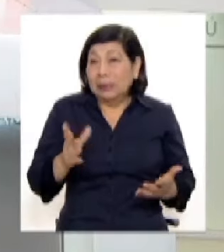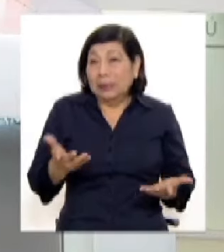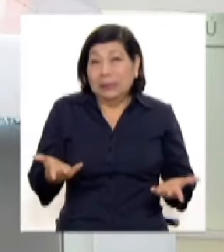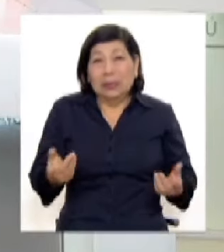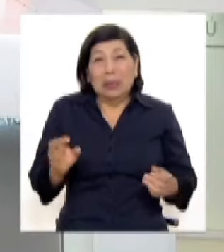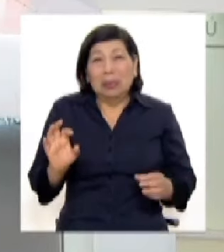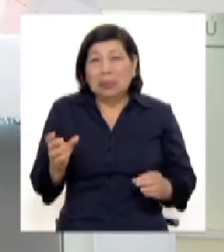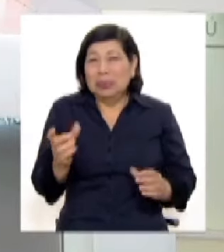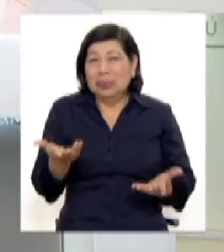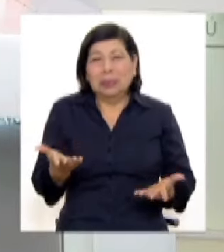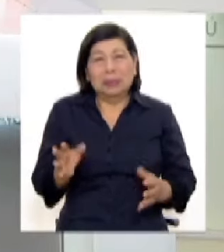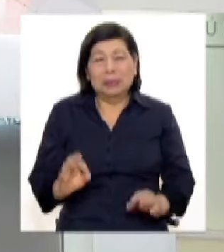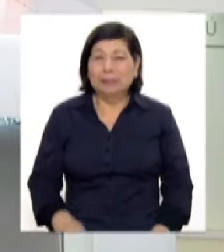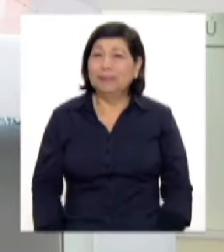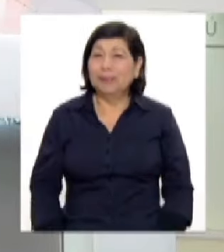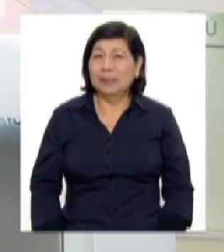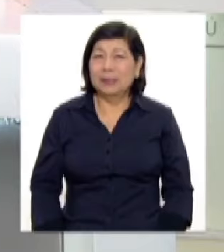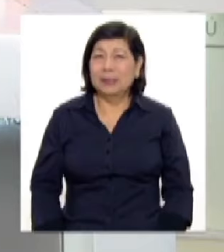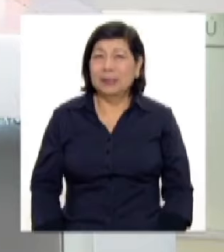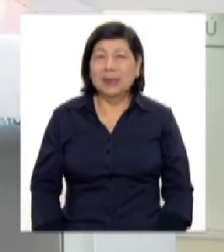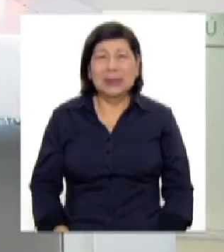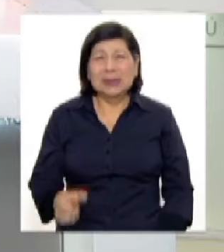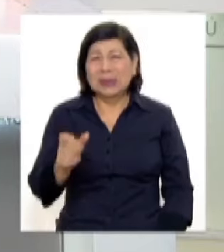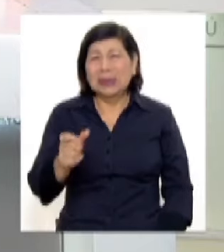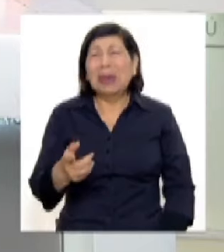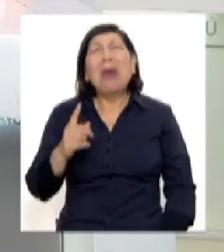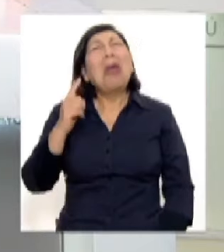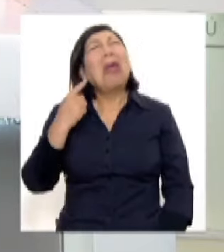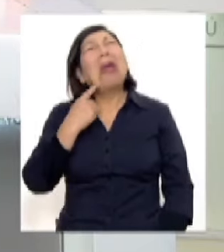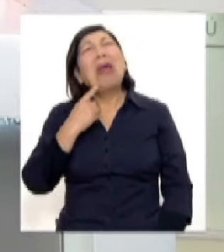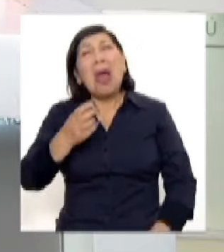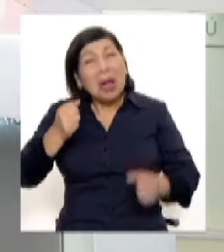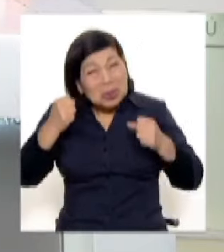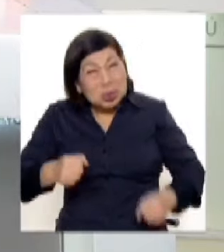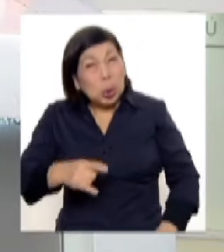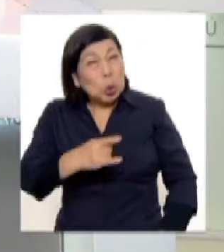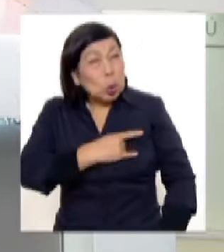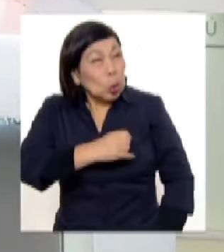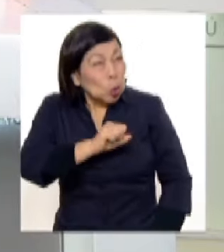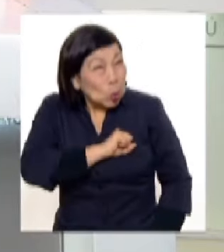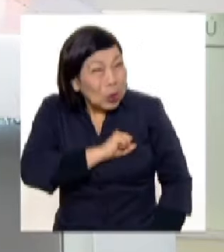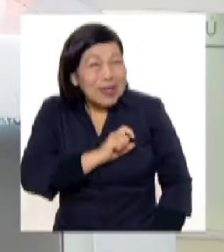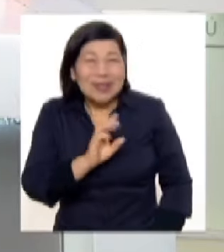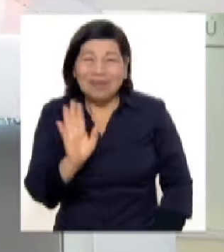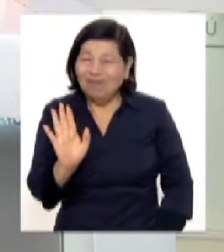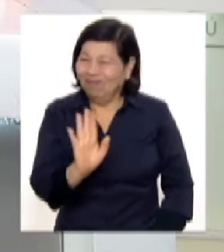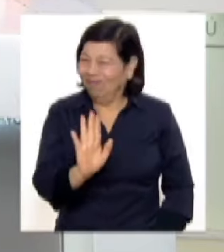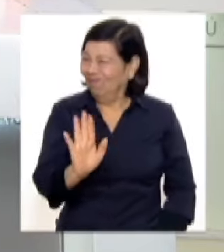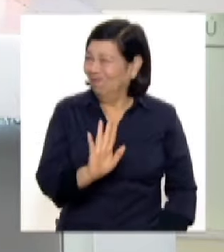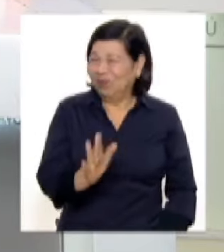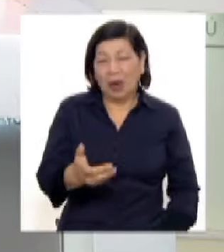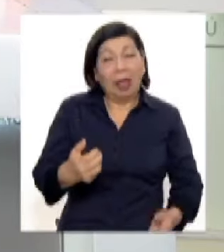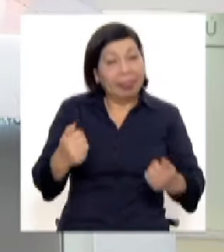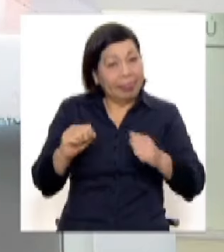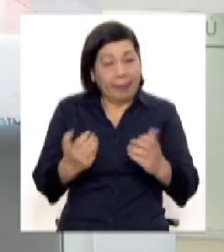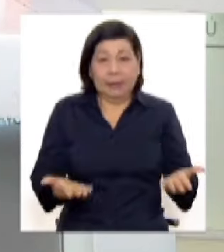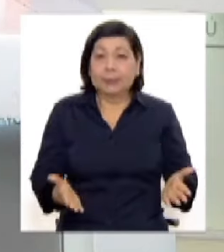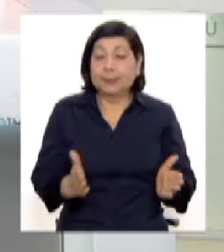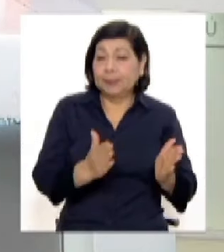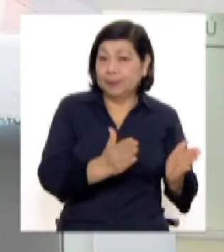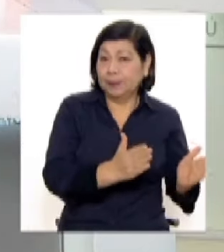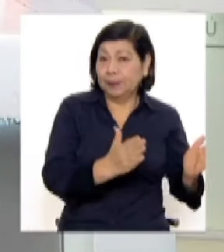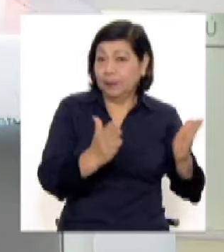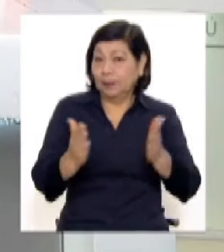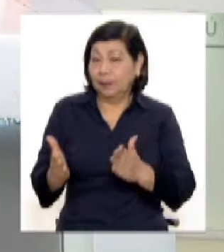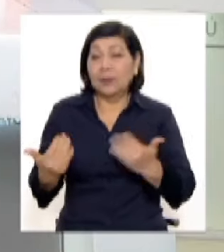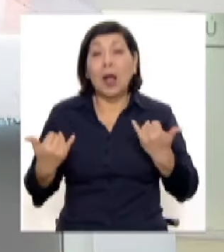desadaptados, vándalos en todo caso. Estamos hablando de pseudo hinchas, ¿no? Porque no son acciones que se enmarquen dentro de una fiesta deportiva. Vamos con